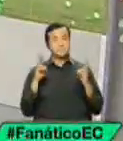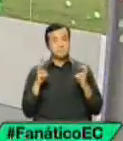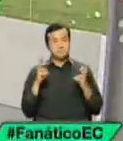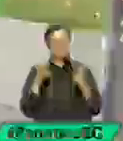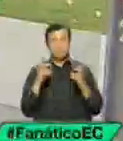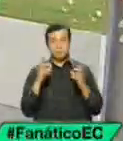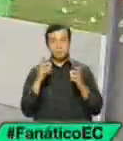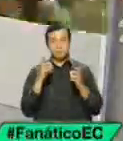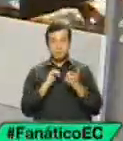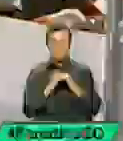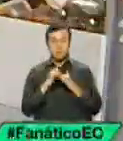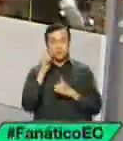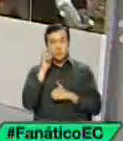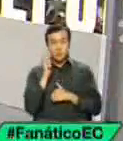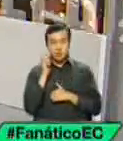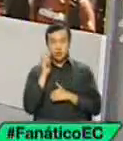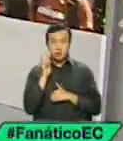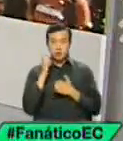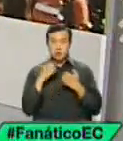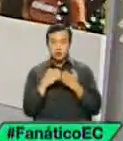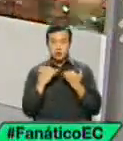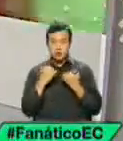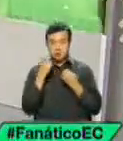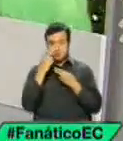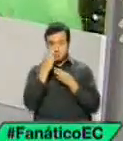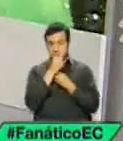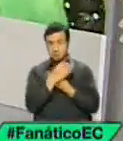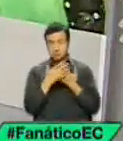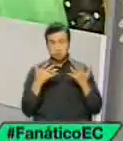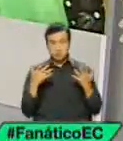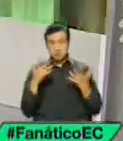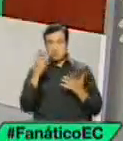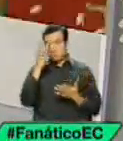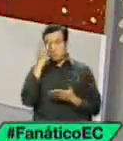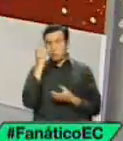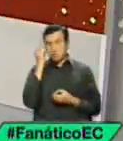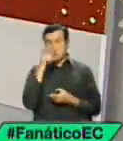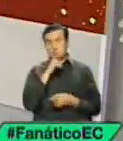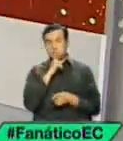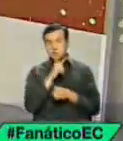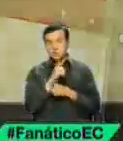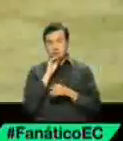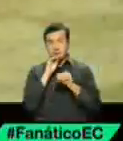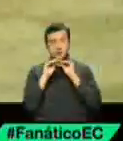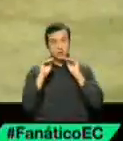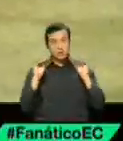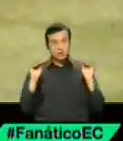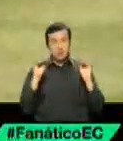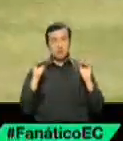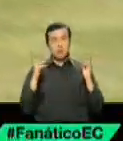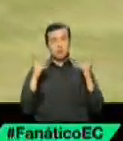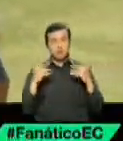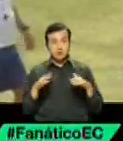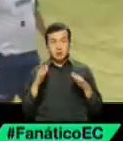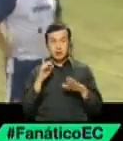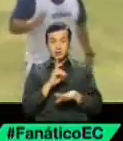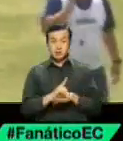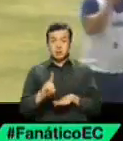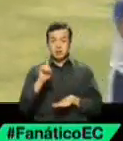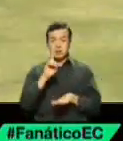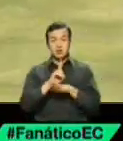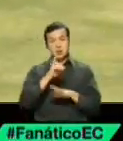al Deportivo Cuenca, el cuadro que hoy hizo noticia gracias a lo que les estábamos manifestando, el hecho de que la